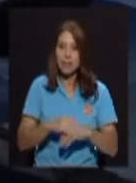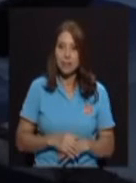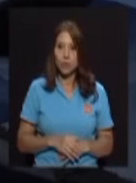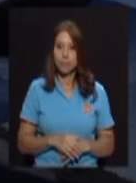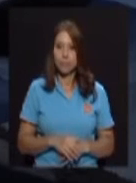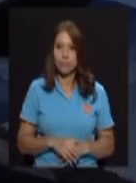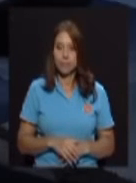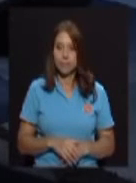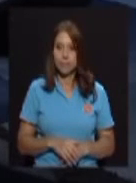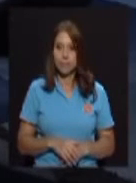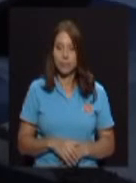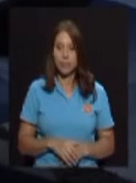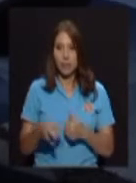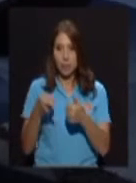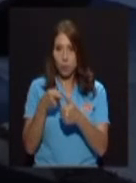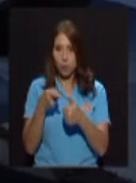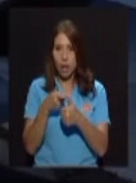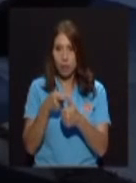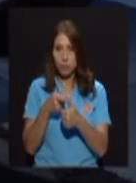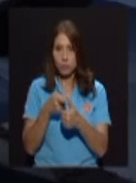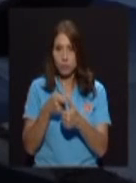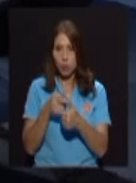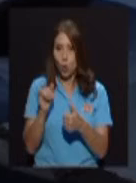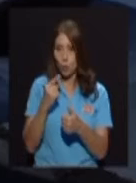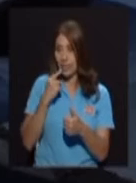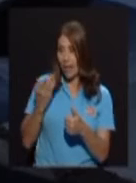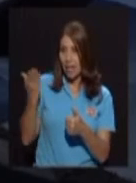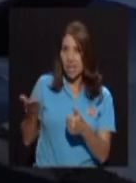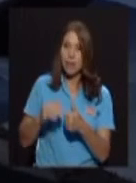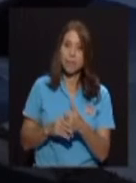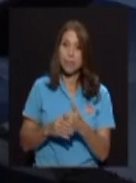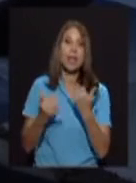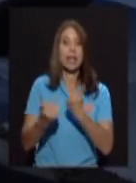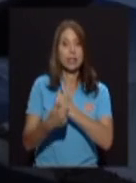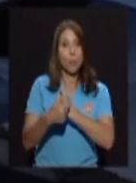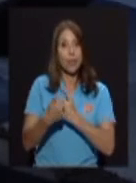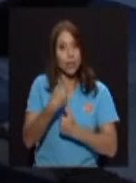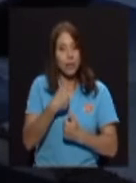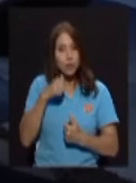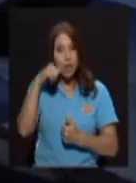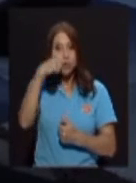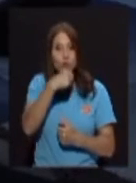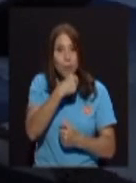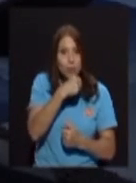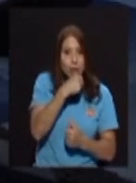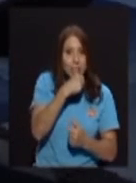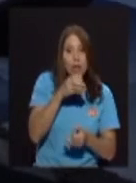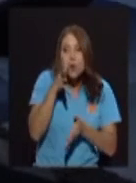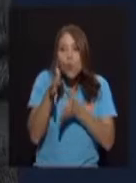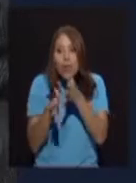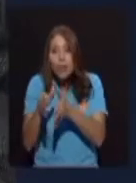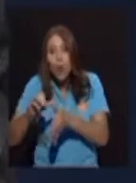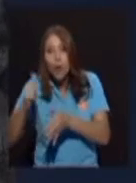Que, por un lado, lo que señalaba Gilbert, que en este momento tenemos adultos mayores cuidando a otros adultos